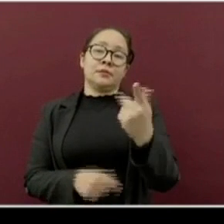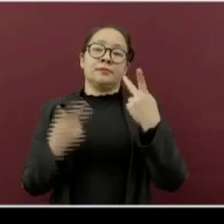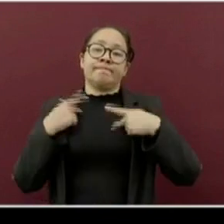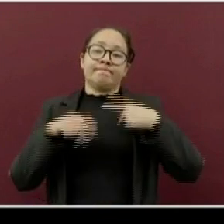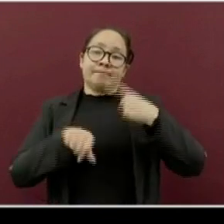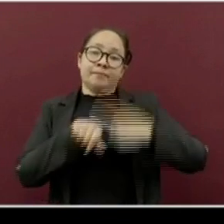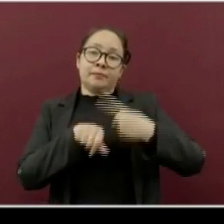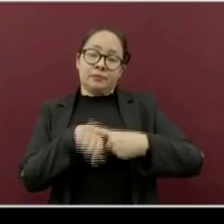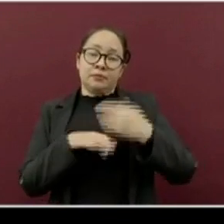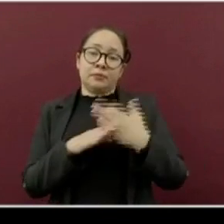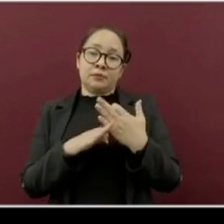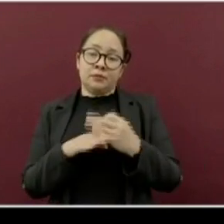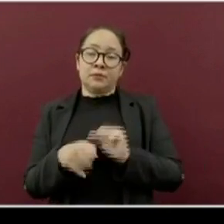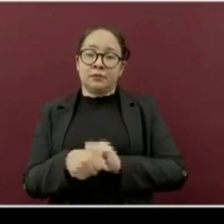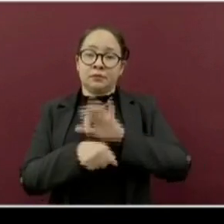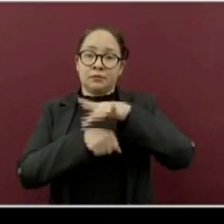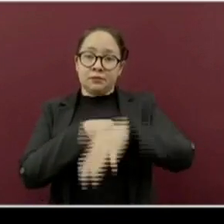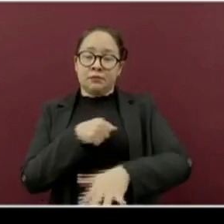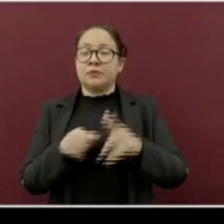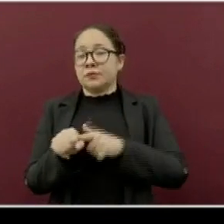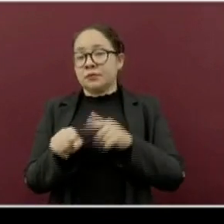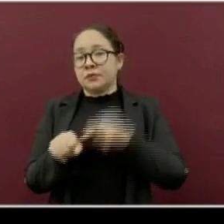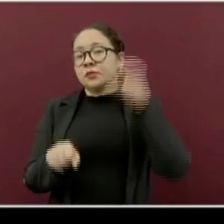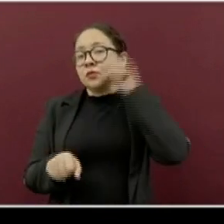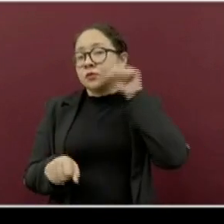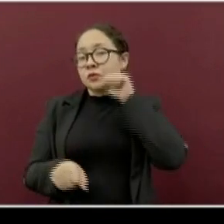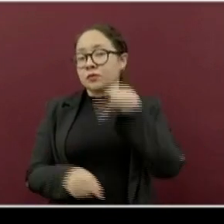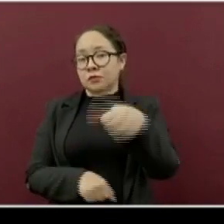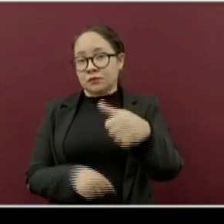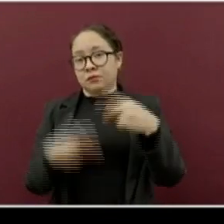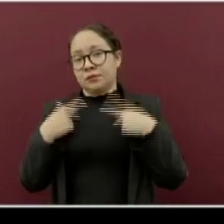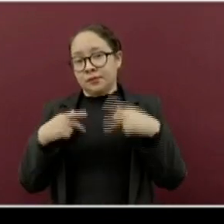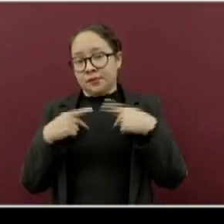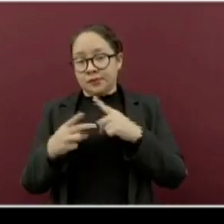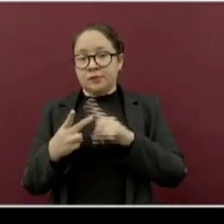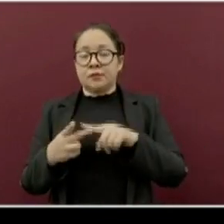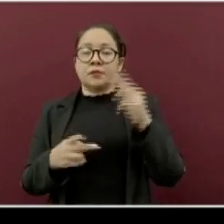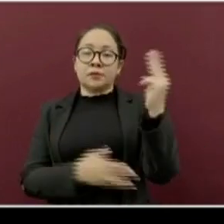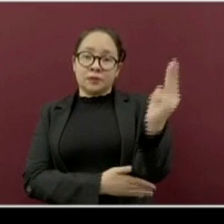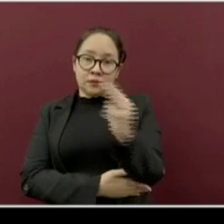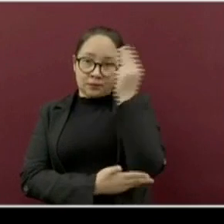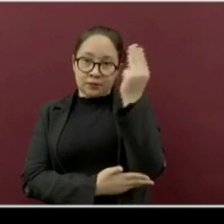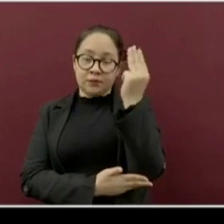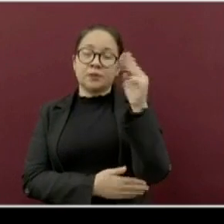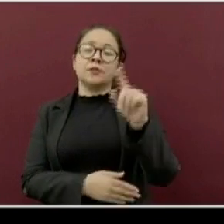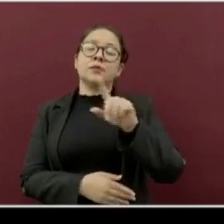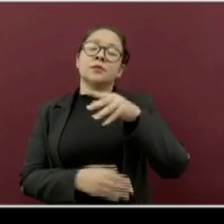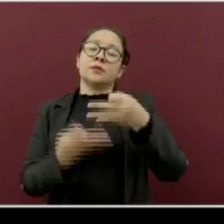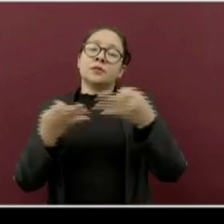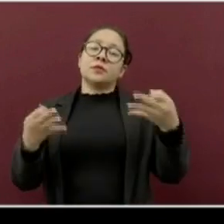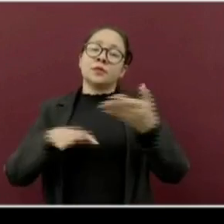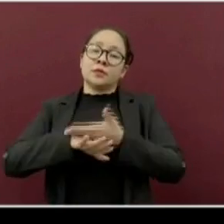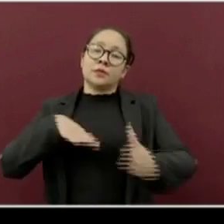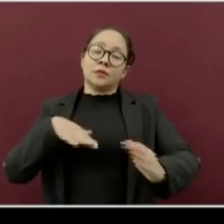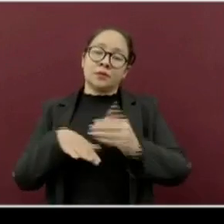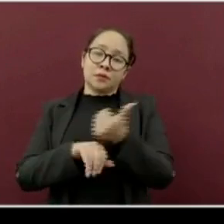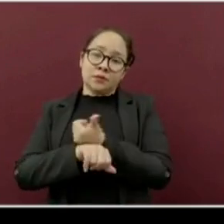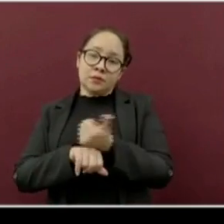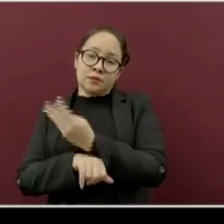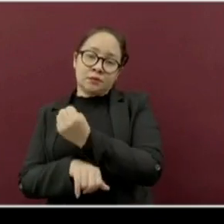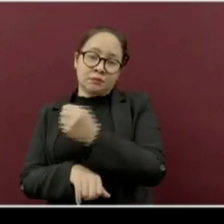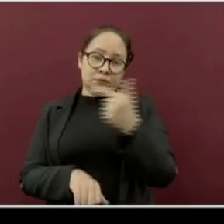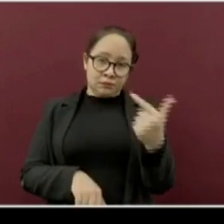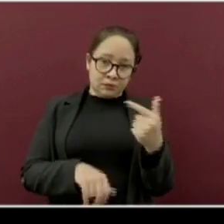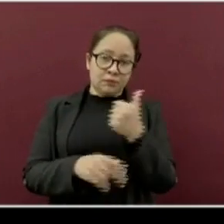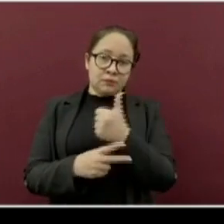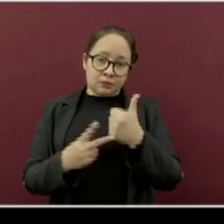actuales. San Andrés Tuxtla en naranja con 11 casos. Minatitlán y Tierra Blanca en amarillo con 9 y 7 casos respectivamente.